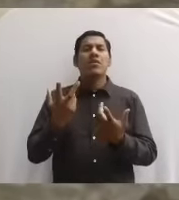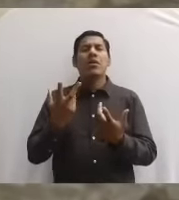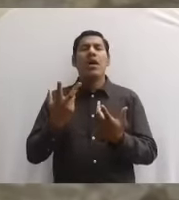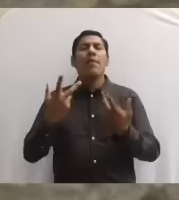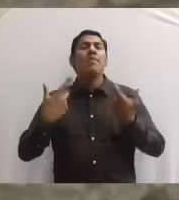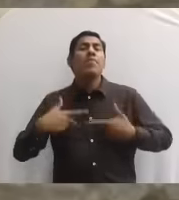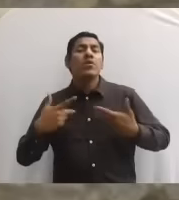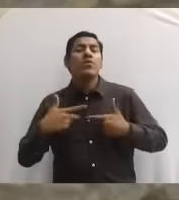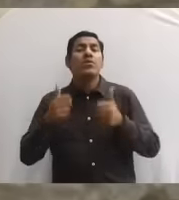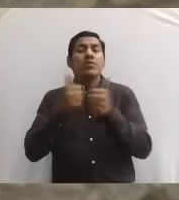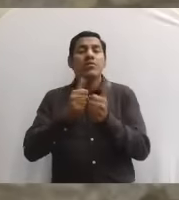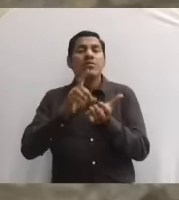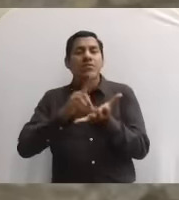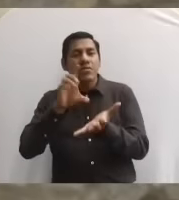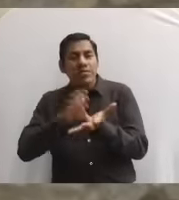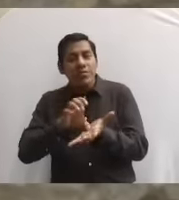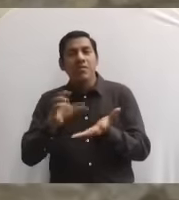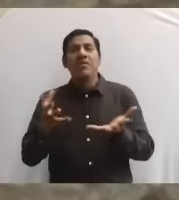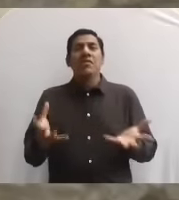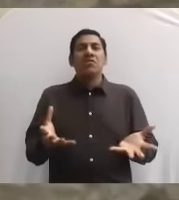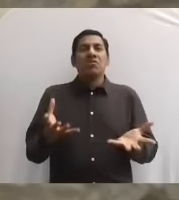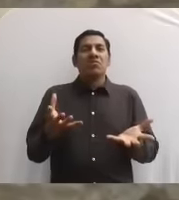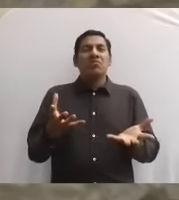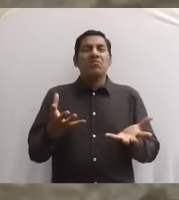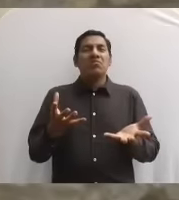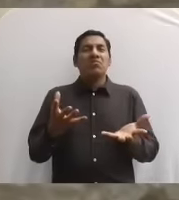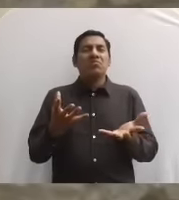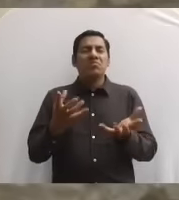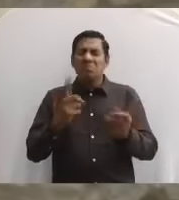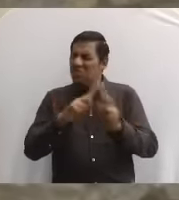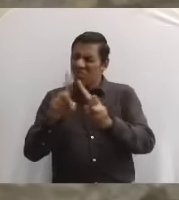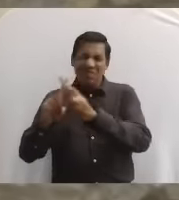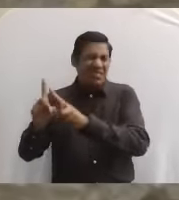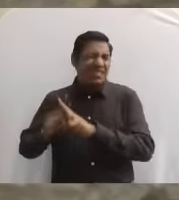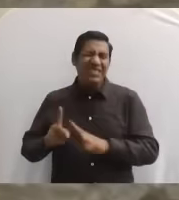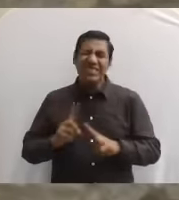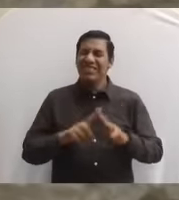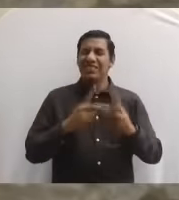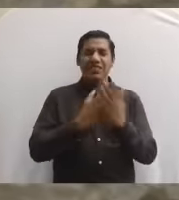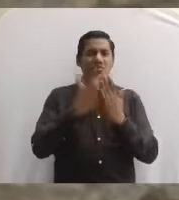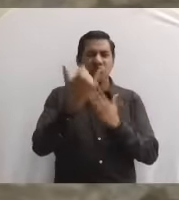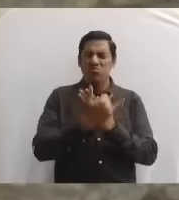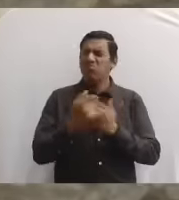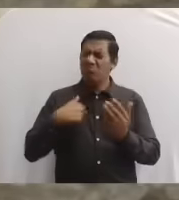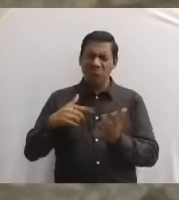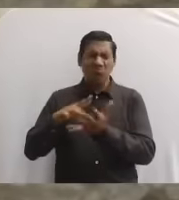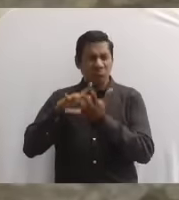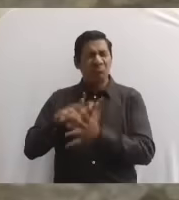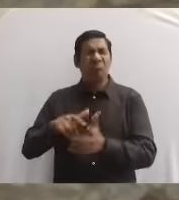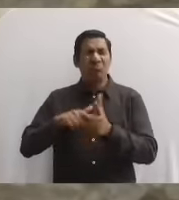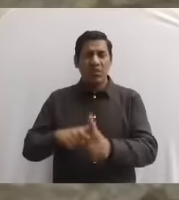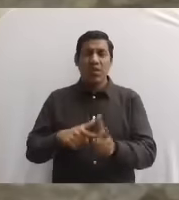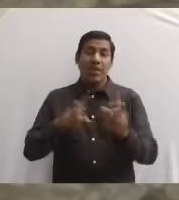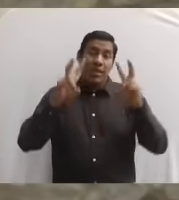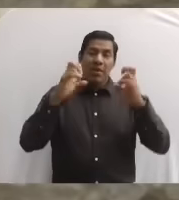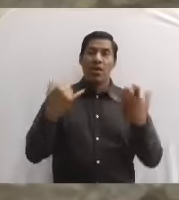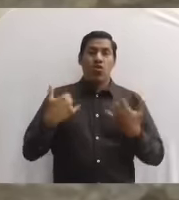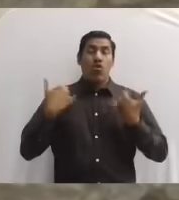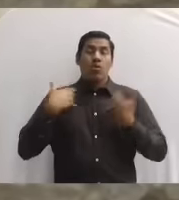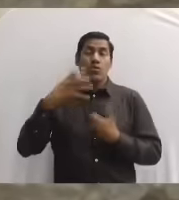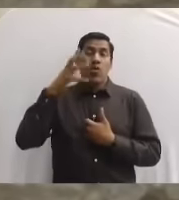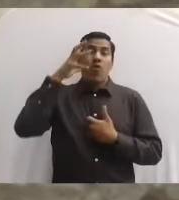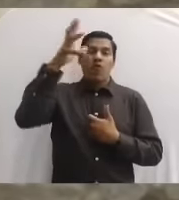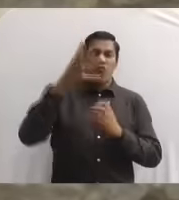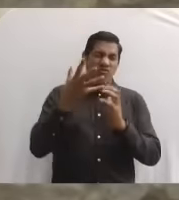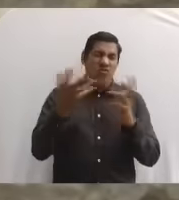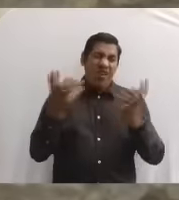con discapacidad, el apoyo a todos los programas, Jóvenes Construyendo el Futuro, Sembrando